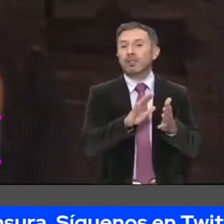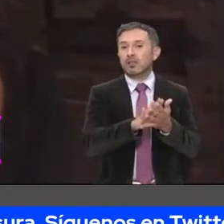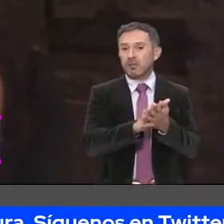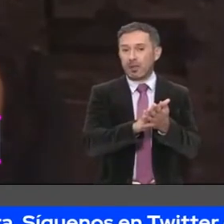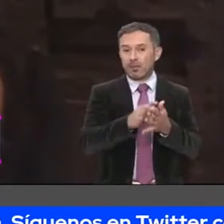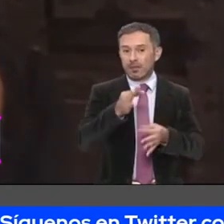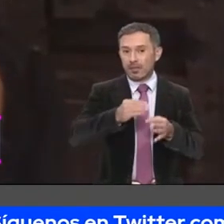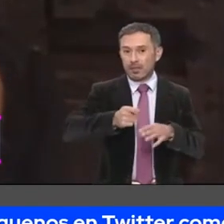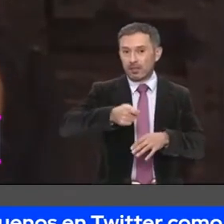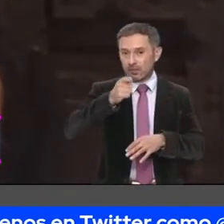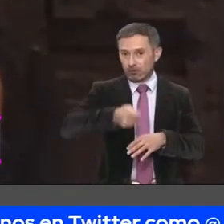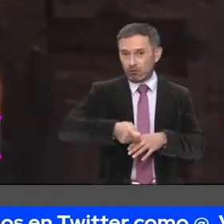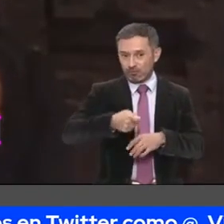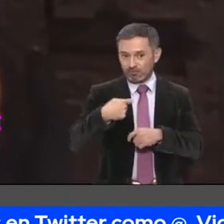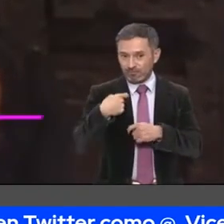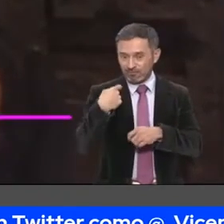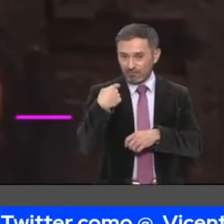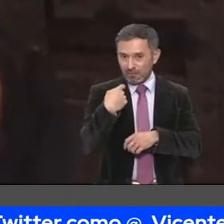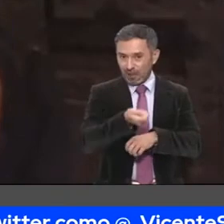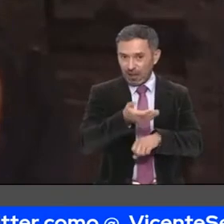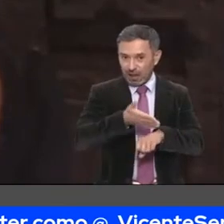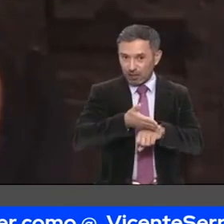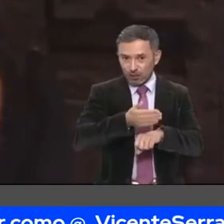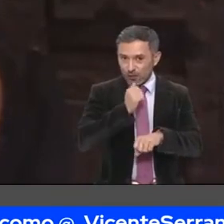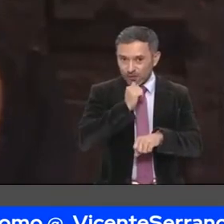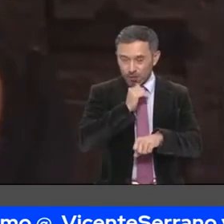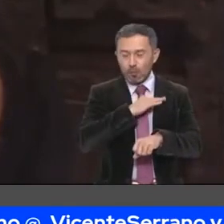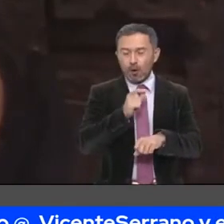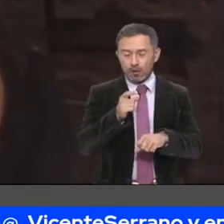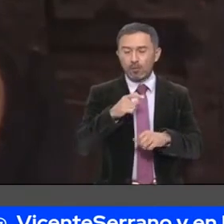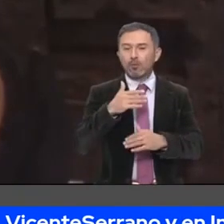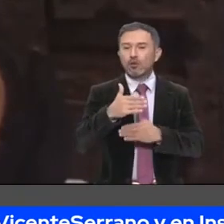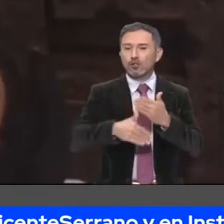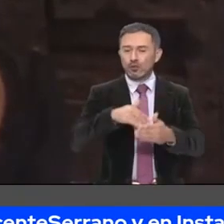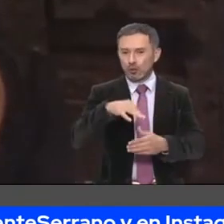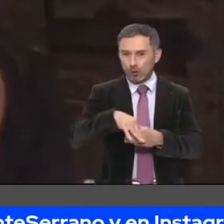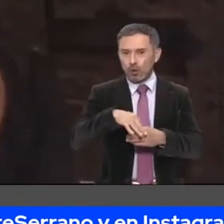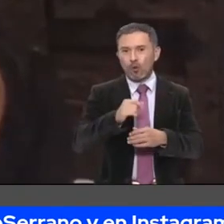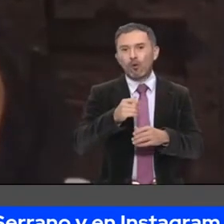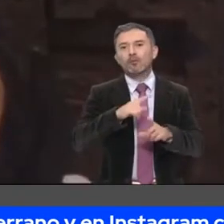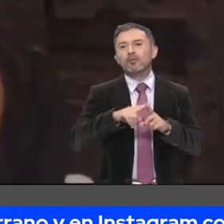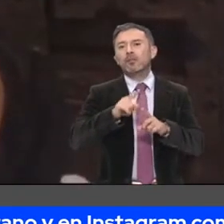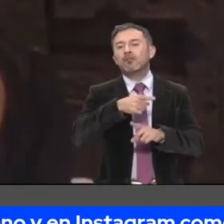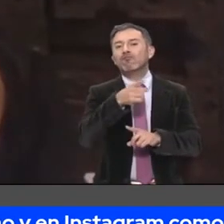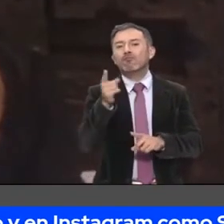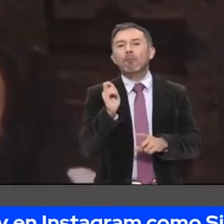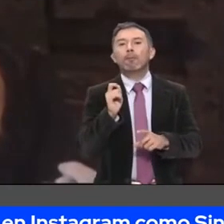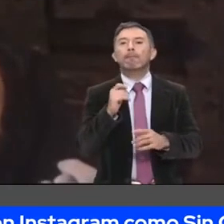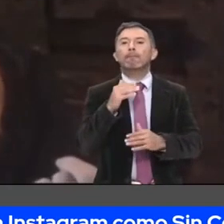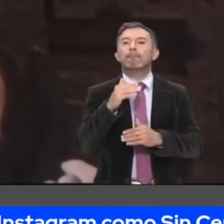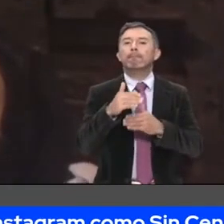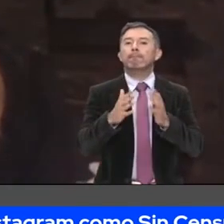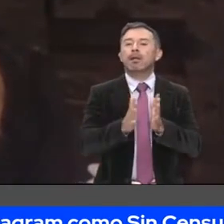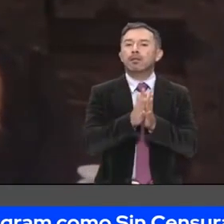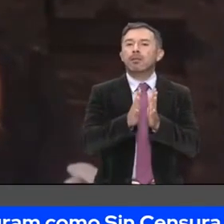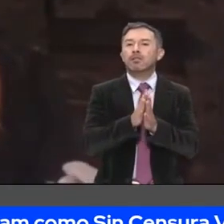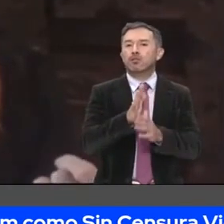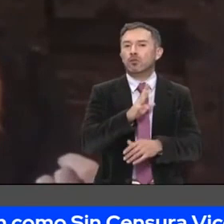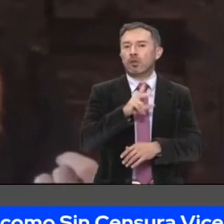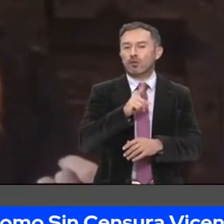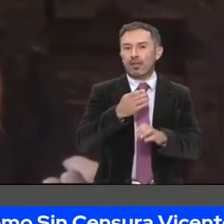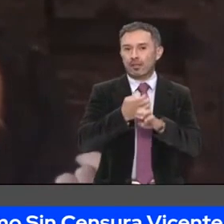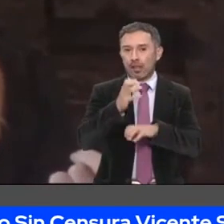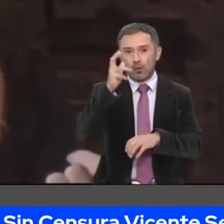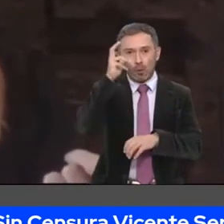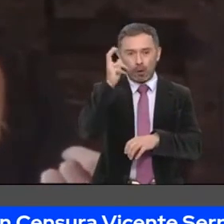capataz, al muchucho de Jesús Zambrano, hasta el mismo tono utilizan. O sea, está cabrón, ¿no? Que hasta el mismo tono utiliza Ángel